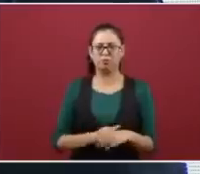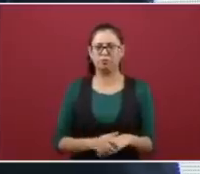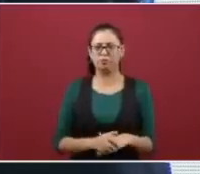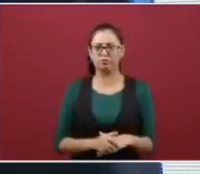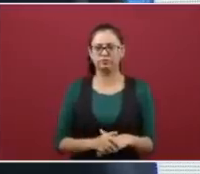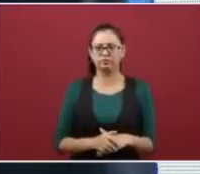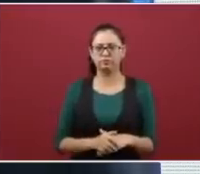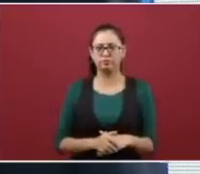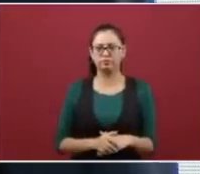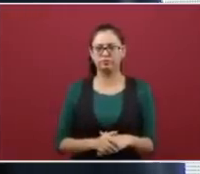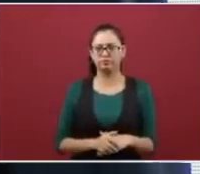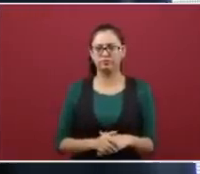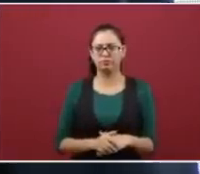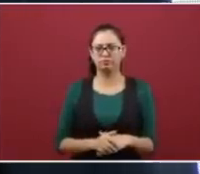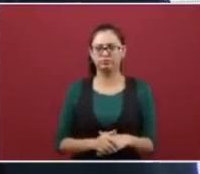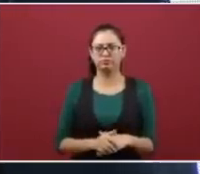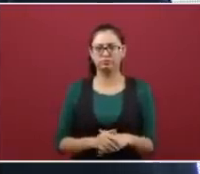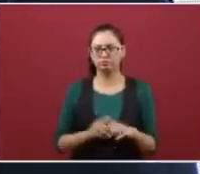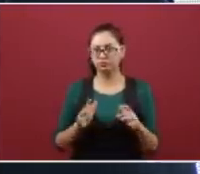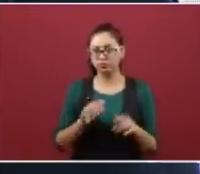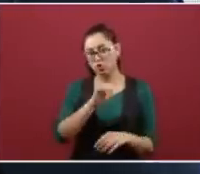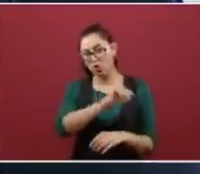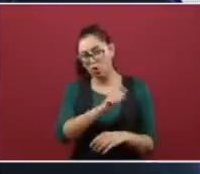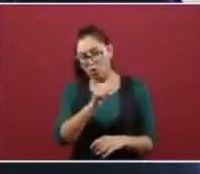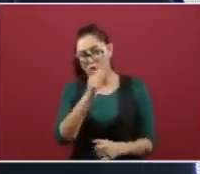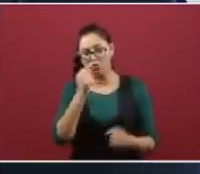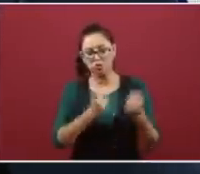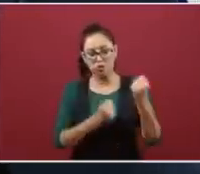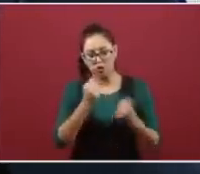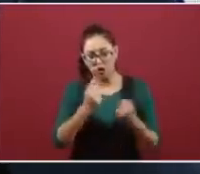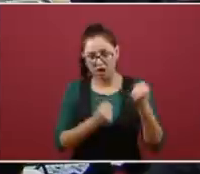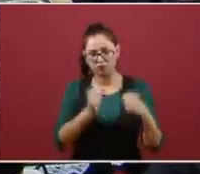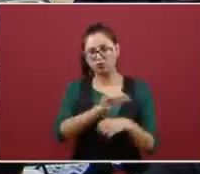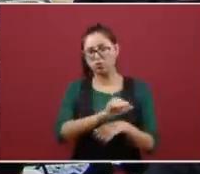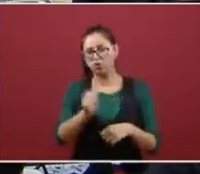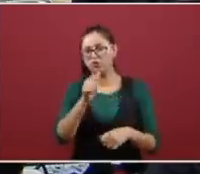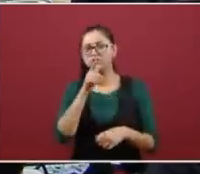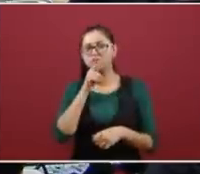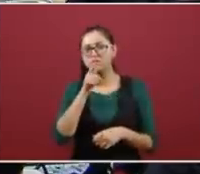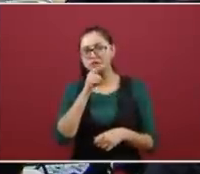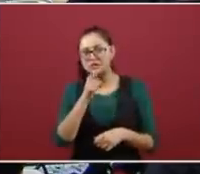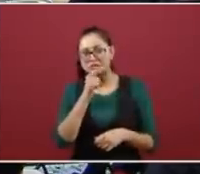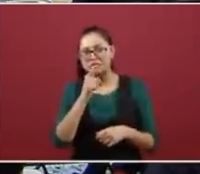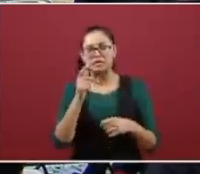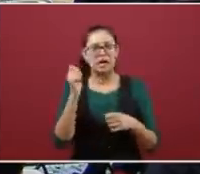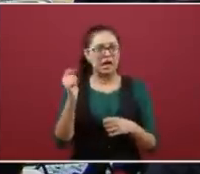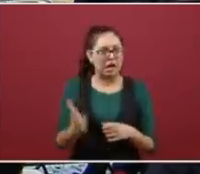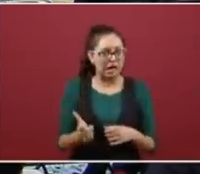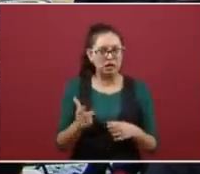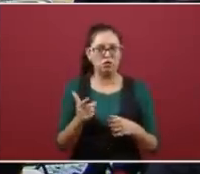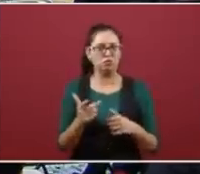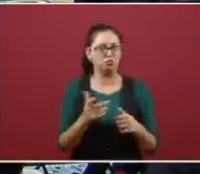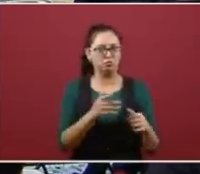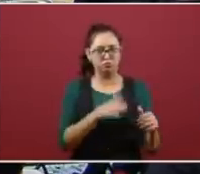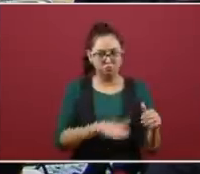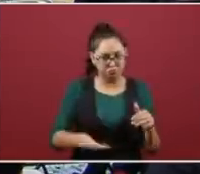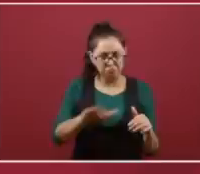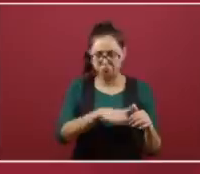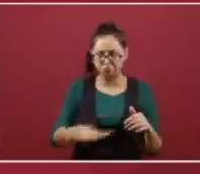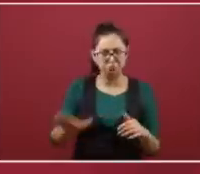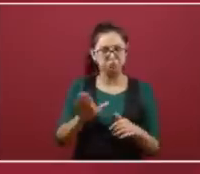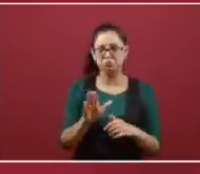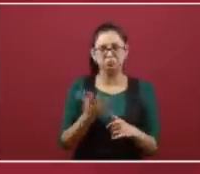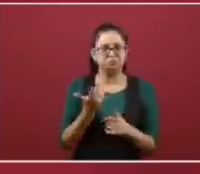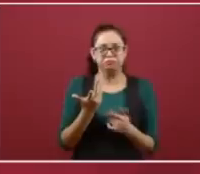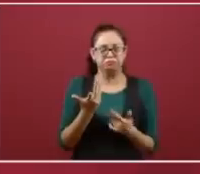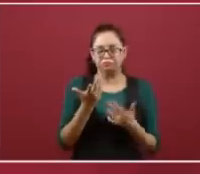puesto militar de seguridad ningún ninguna patrulla de ninguna corporación y si lo hubiera hecho tendría